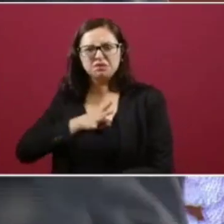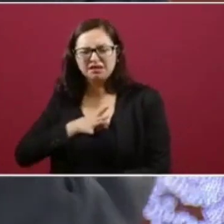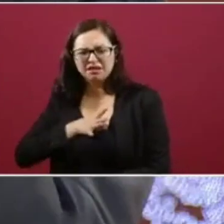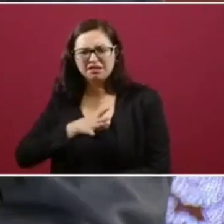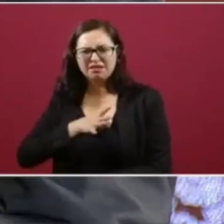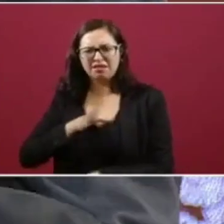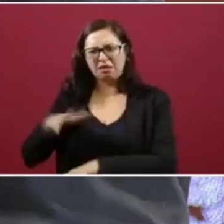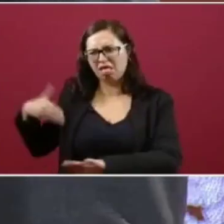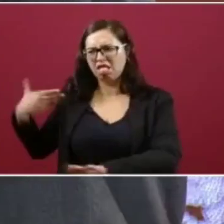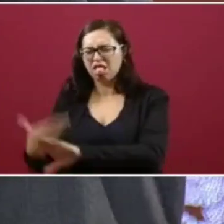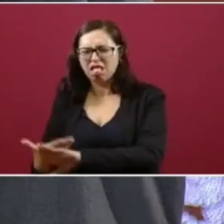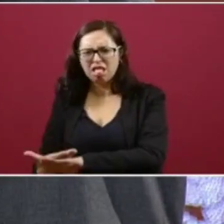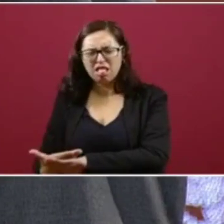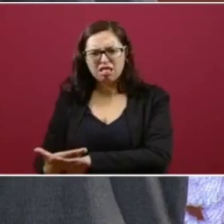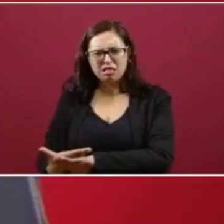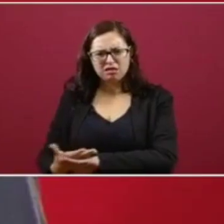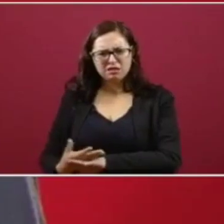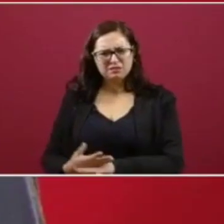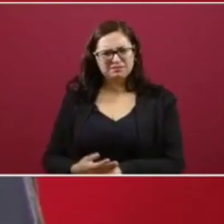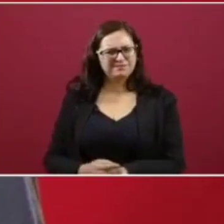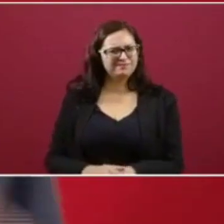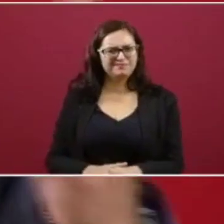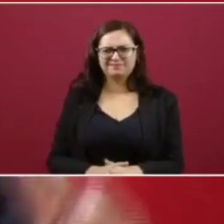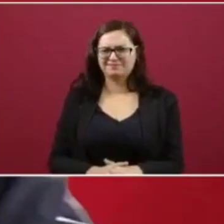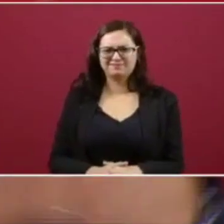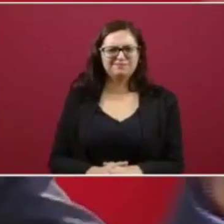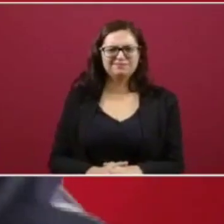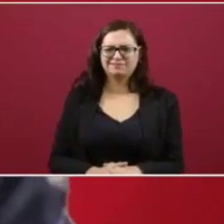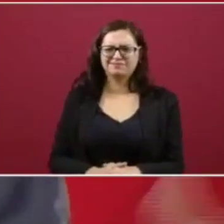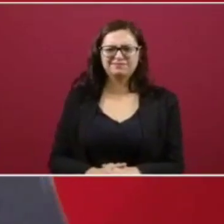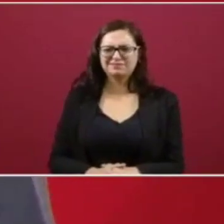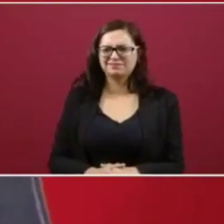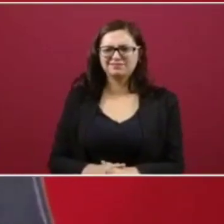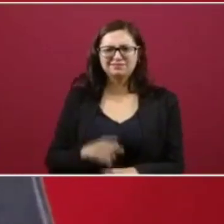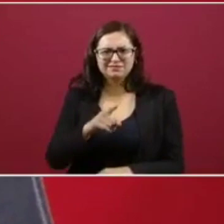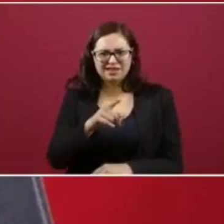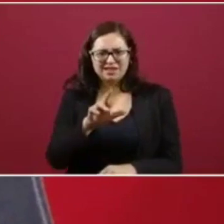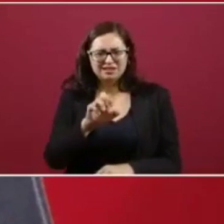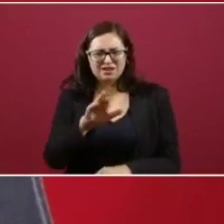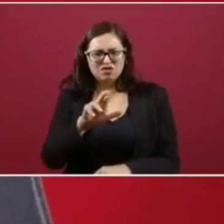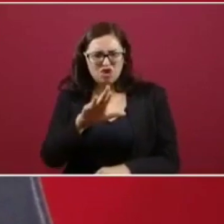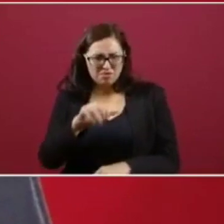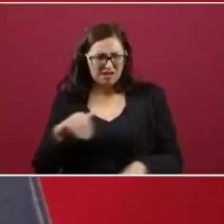o de persecución a un medio como el Reforma.